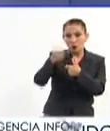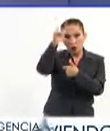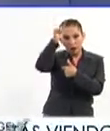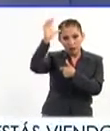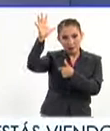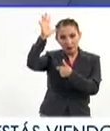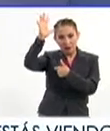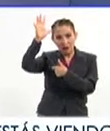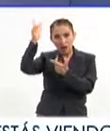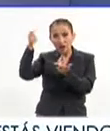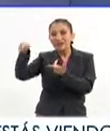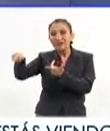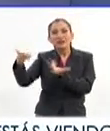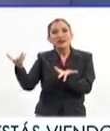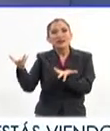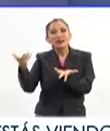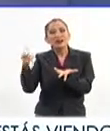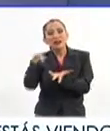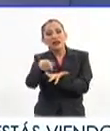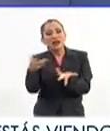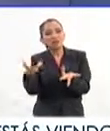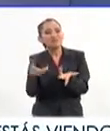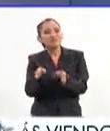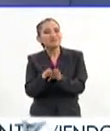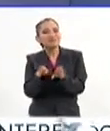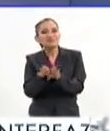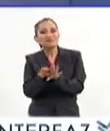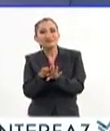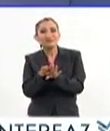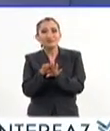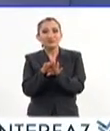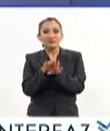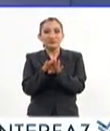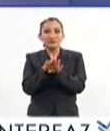aztecas? ¿Y qué les daba? ¿Qué era lo que les daba